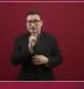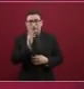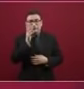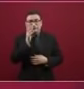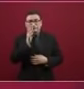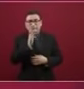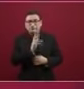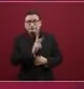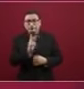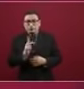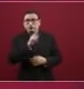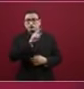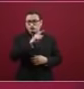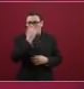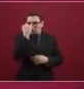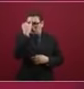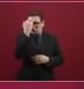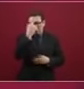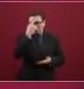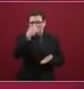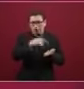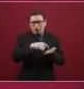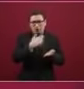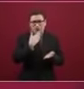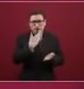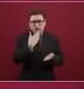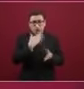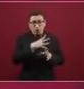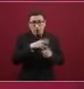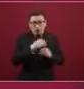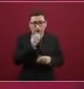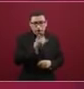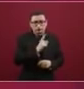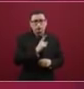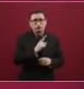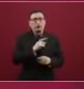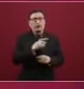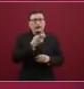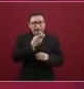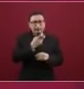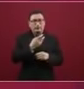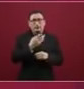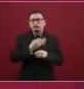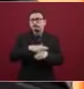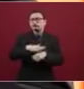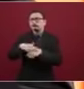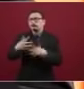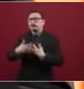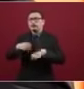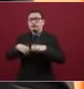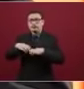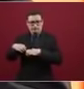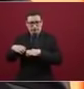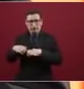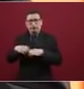equivocado tu planteamiento en general. Hay que ver qué pasó con esta licitación. pero sí hay